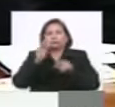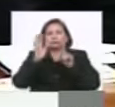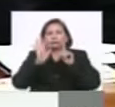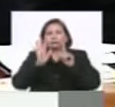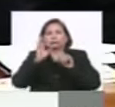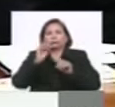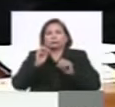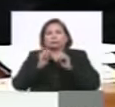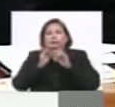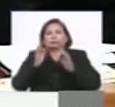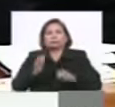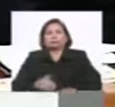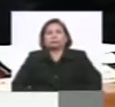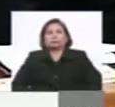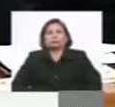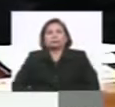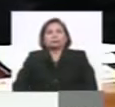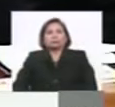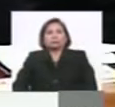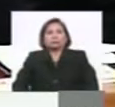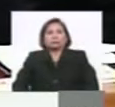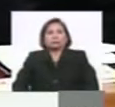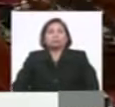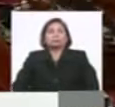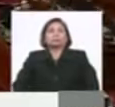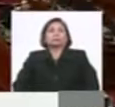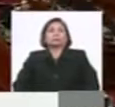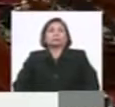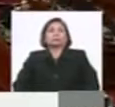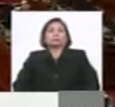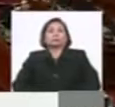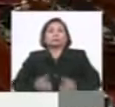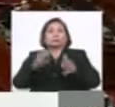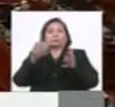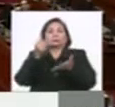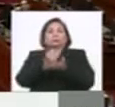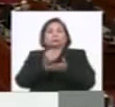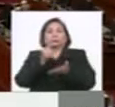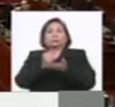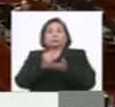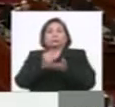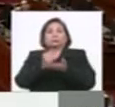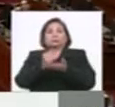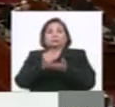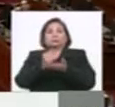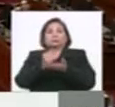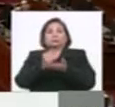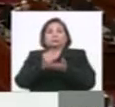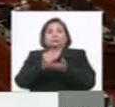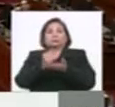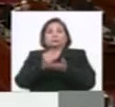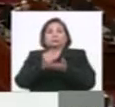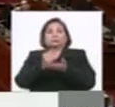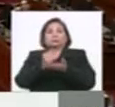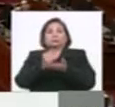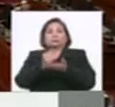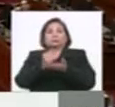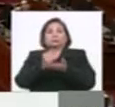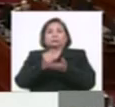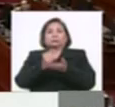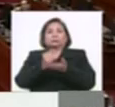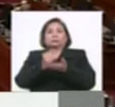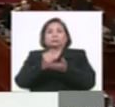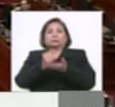este pedido de reconsideración también se tenía previsto justamente pues ver el los casos de los tres congresistas